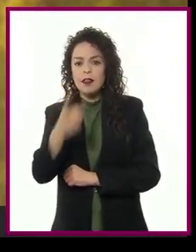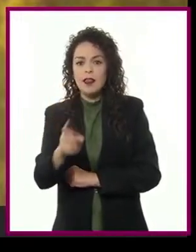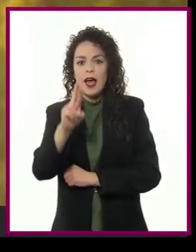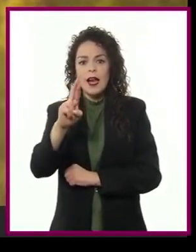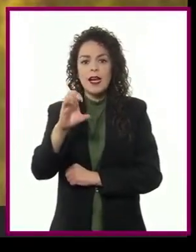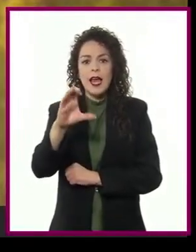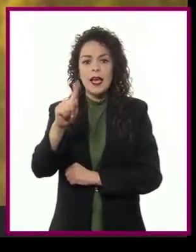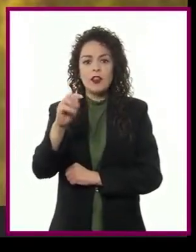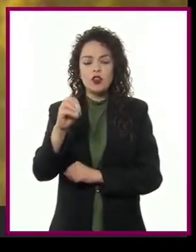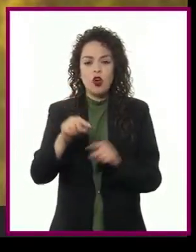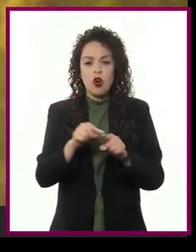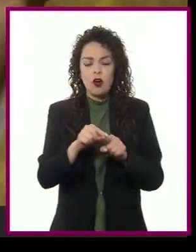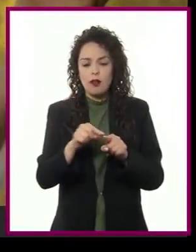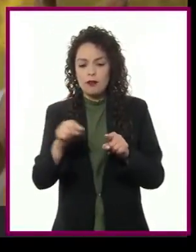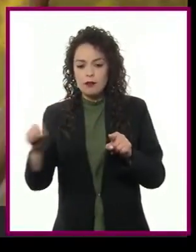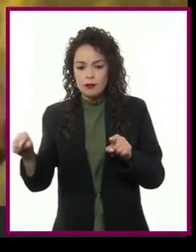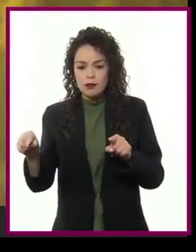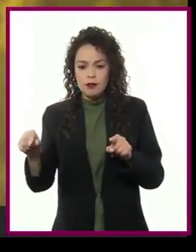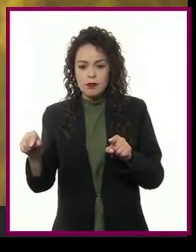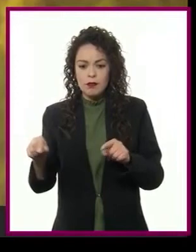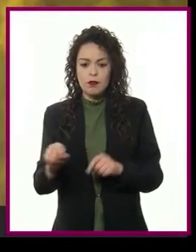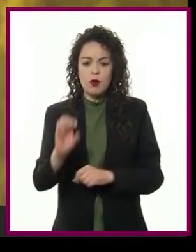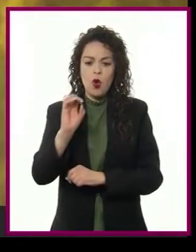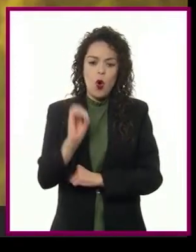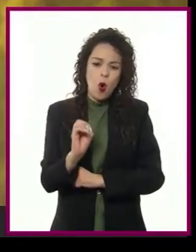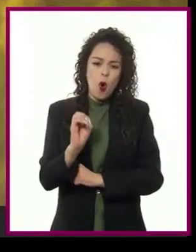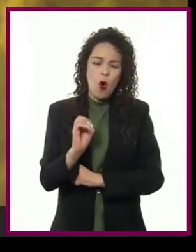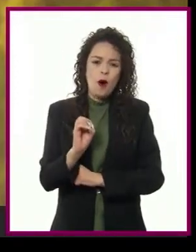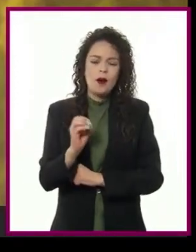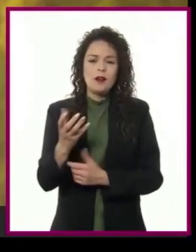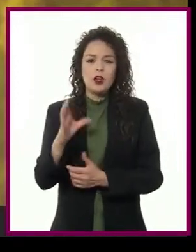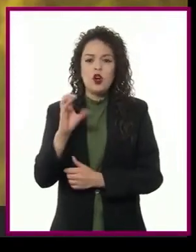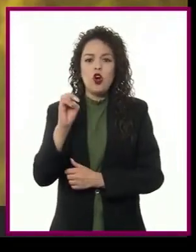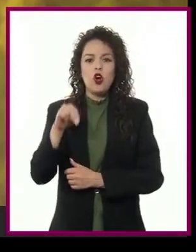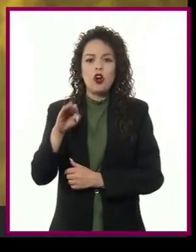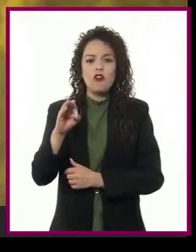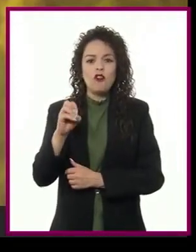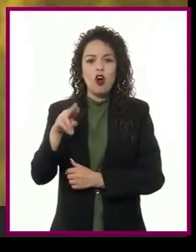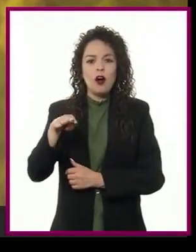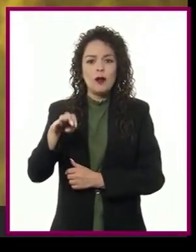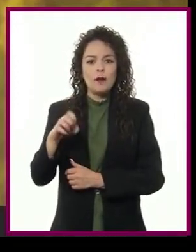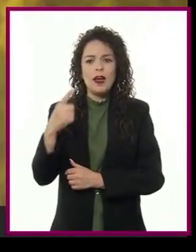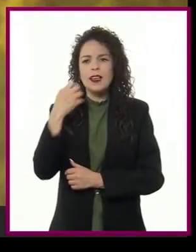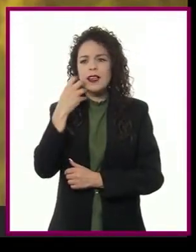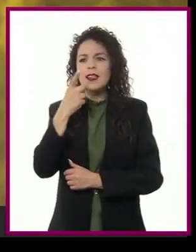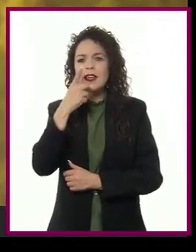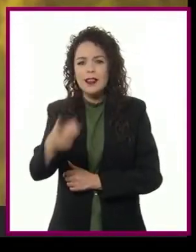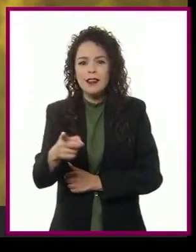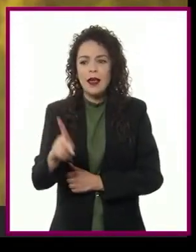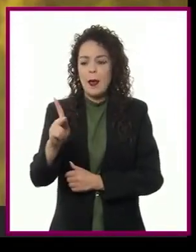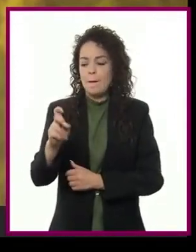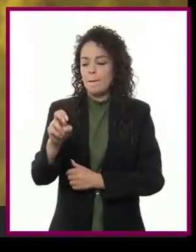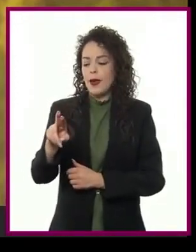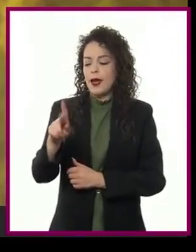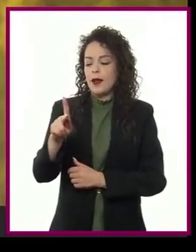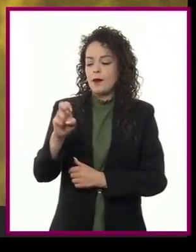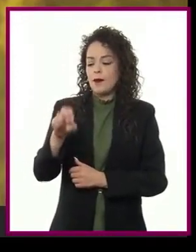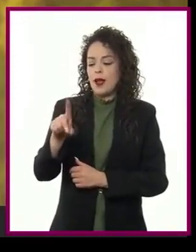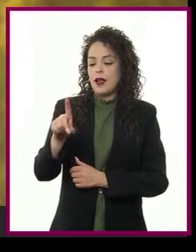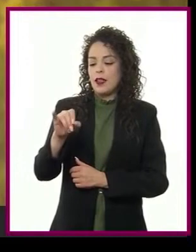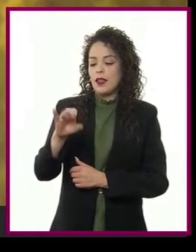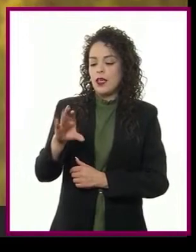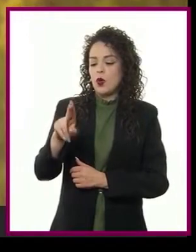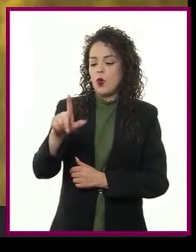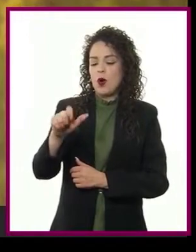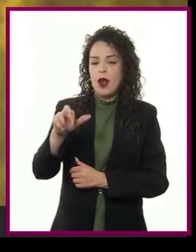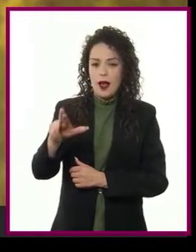recto o conforme, es decir, que cae en perpendicular. Hipotenusa proviene